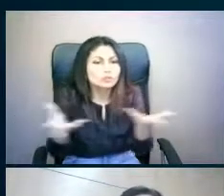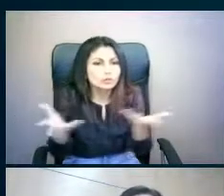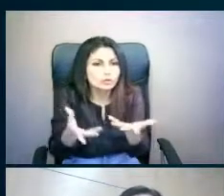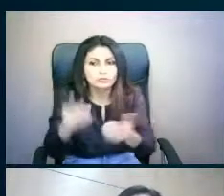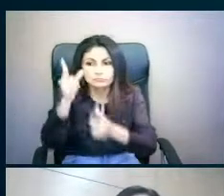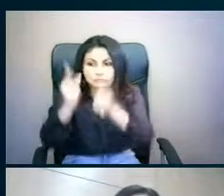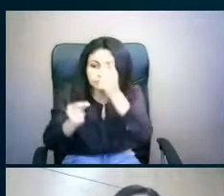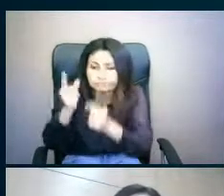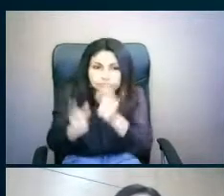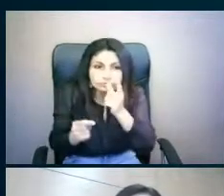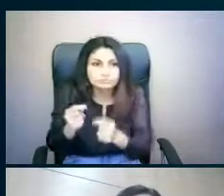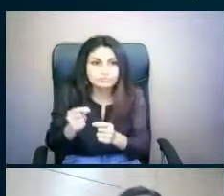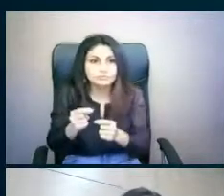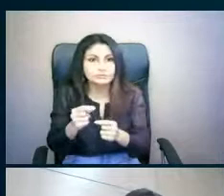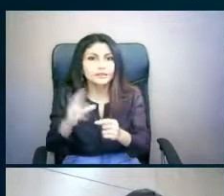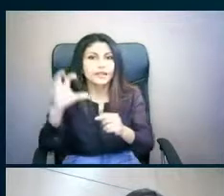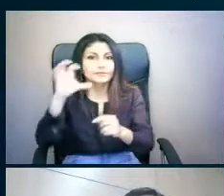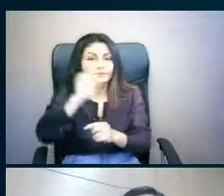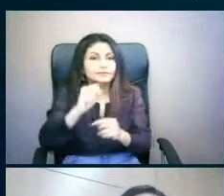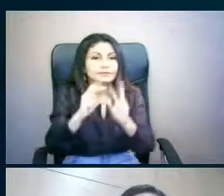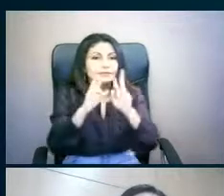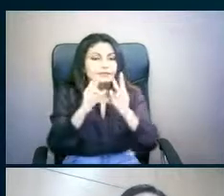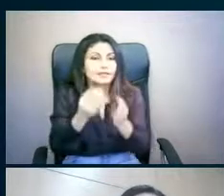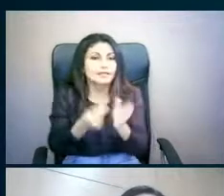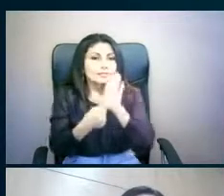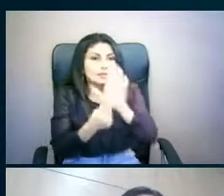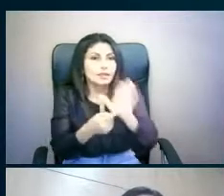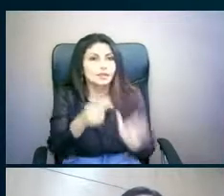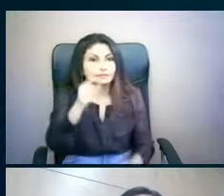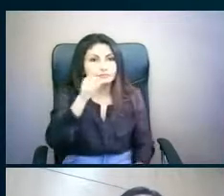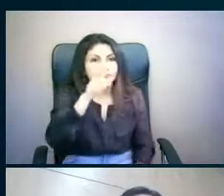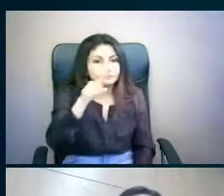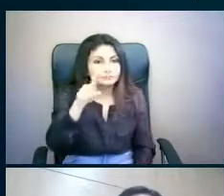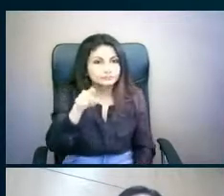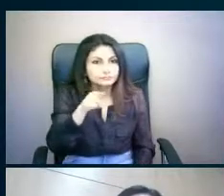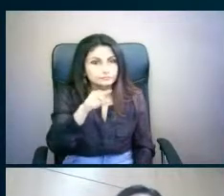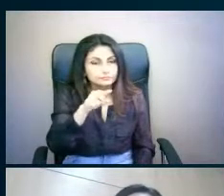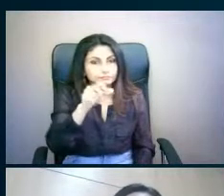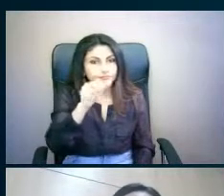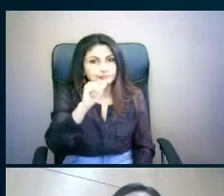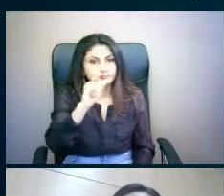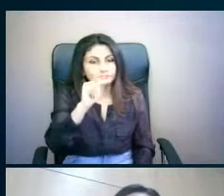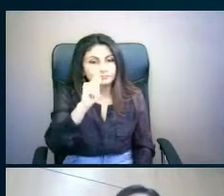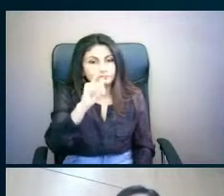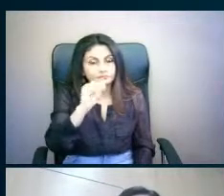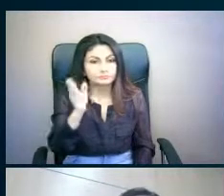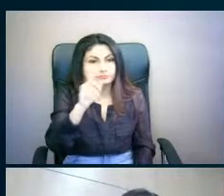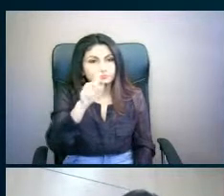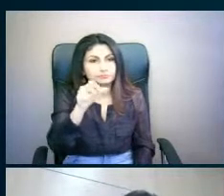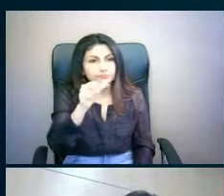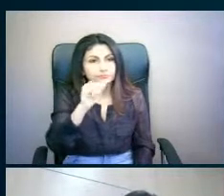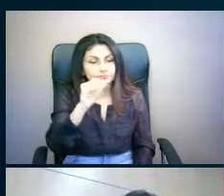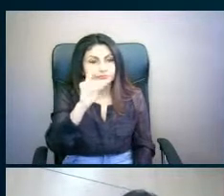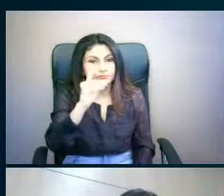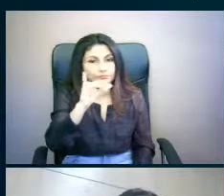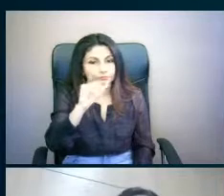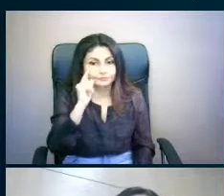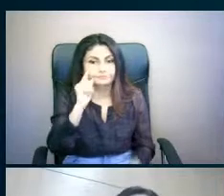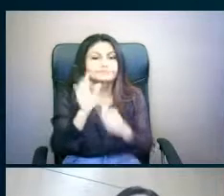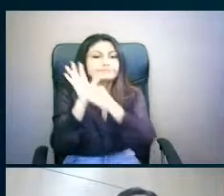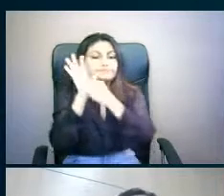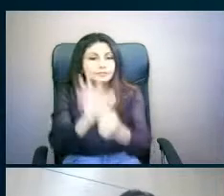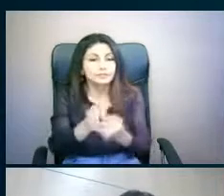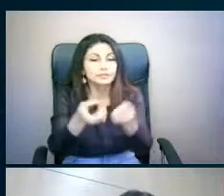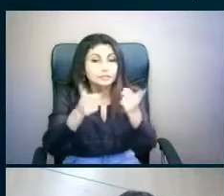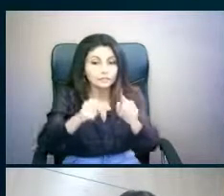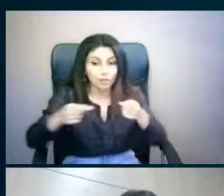el SAIDI y el SAIDI y nos detalla la información que escribe el controlador